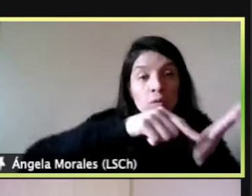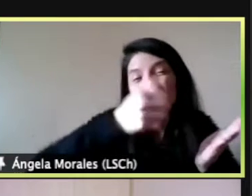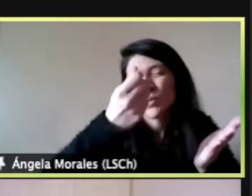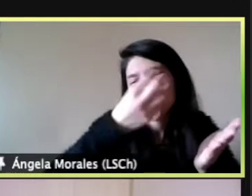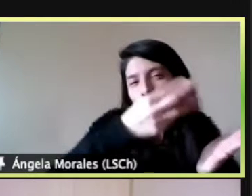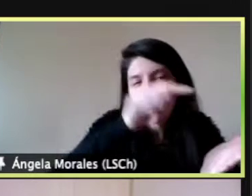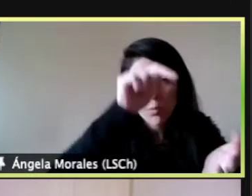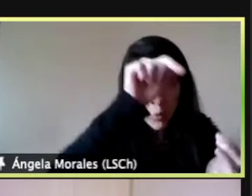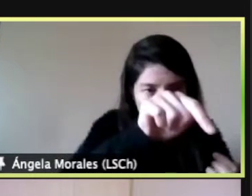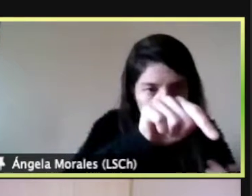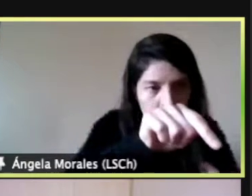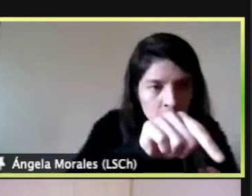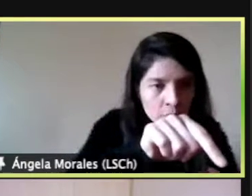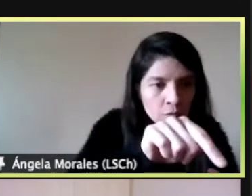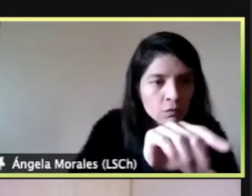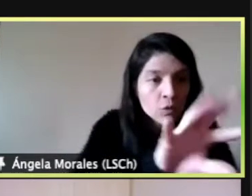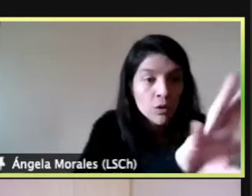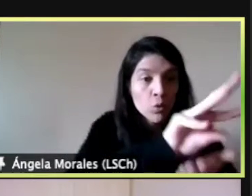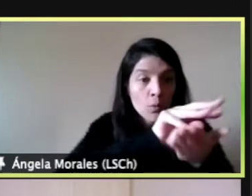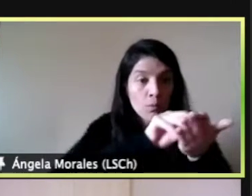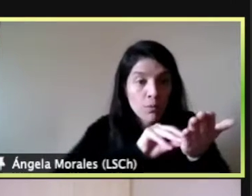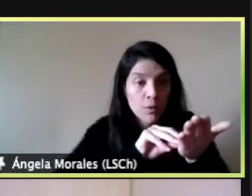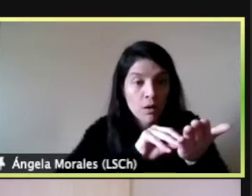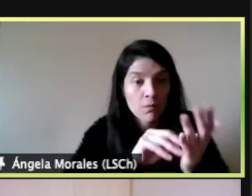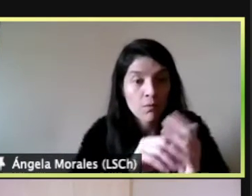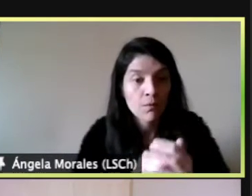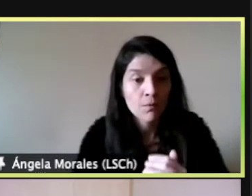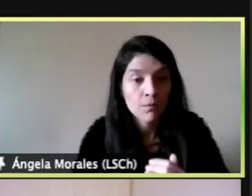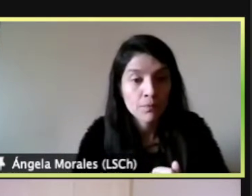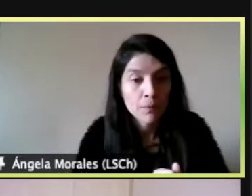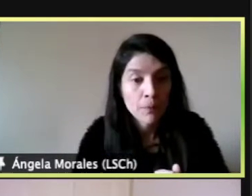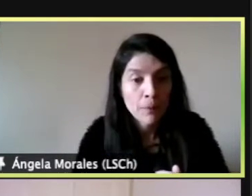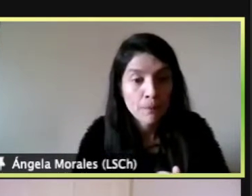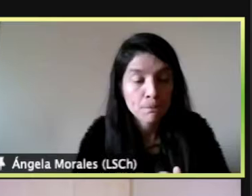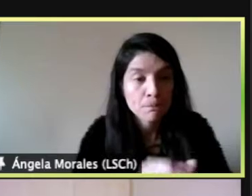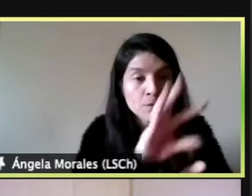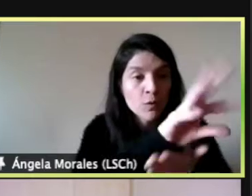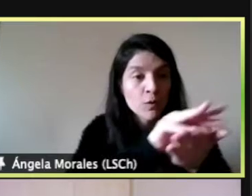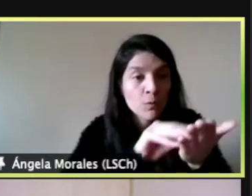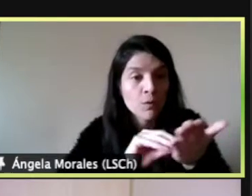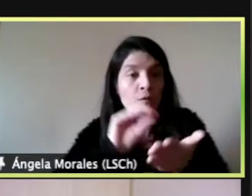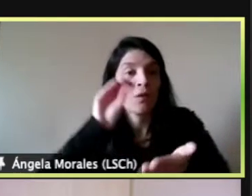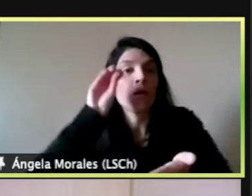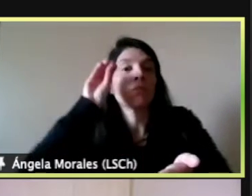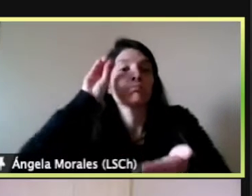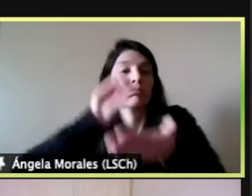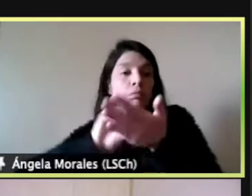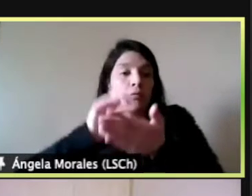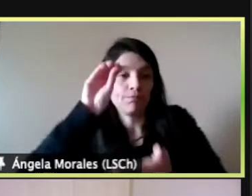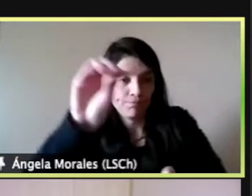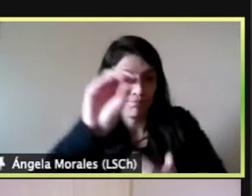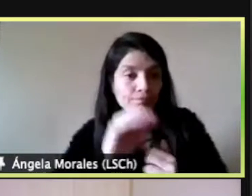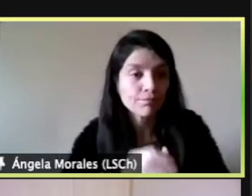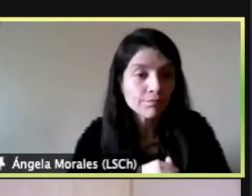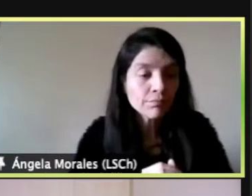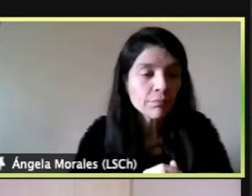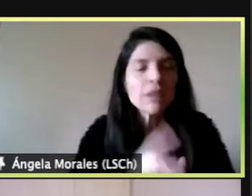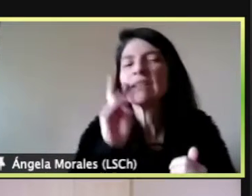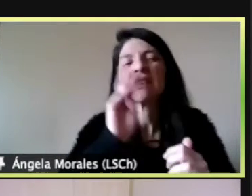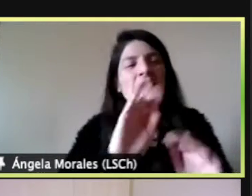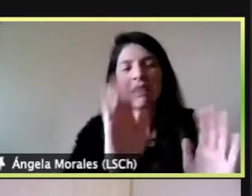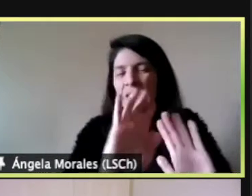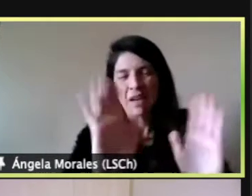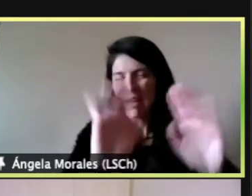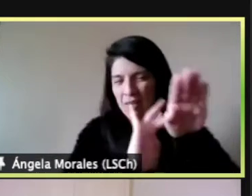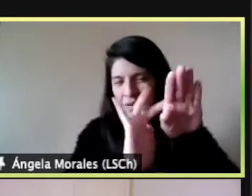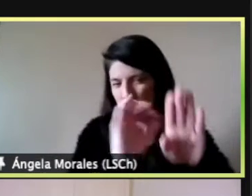lo voy a copiar y lo voy a pegar acá. Primero lo voy a dejar sin valor. Fíjense que aquí los tres me dice que no